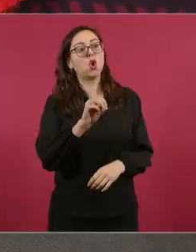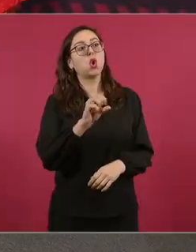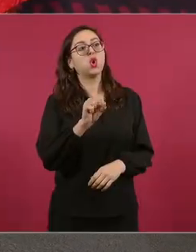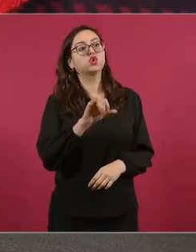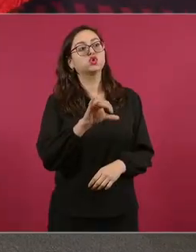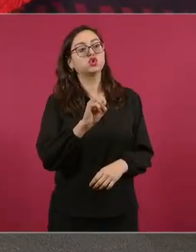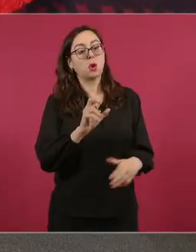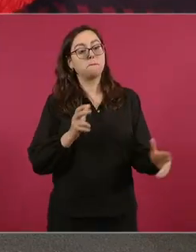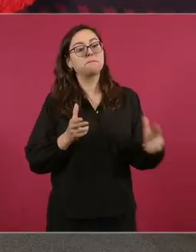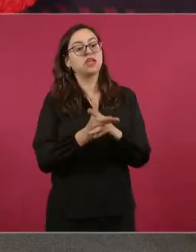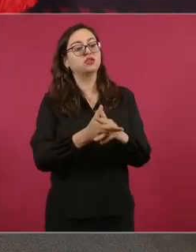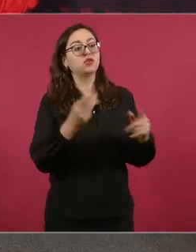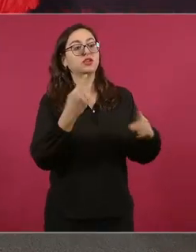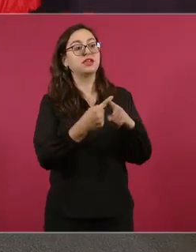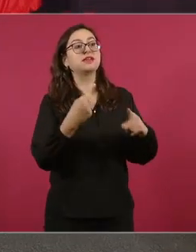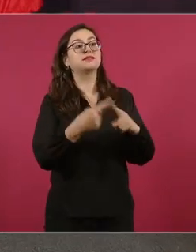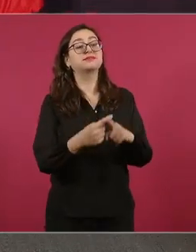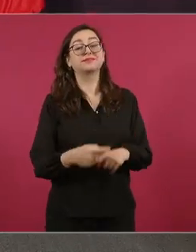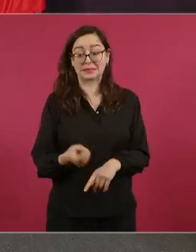Ese es el tema delicado.